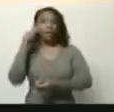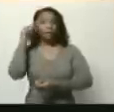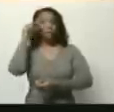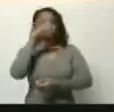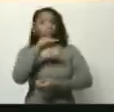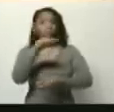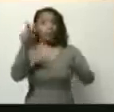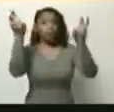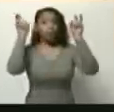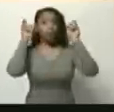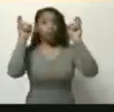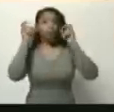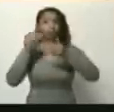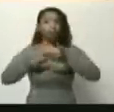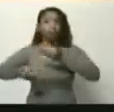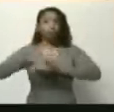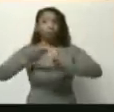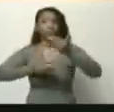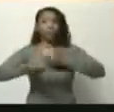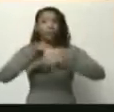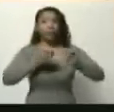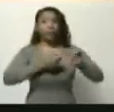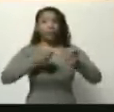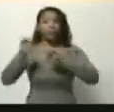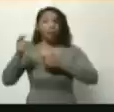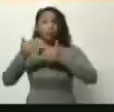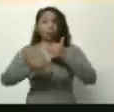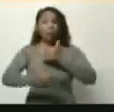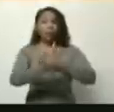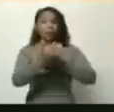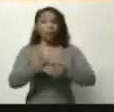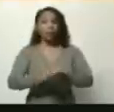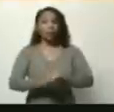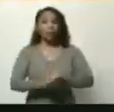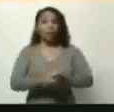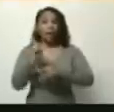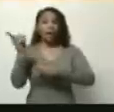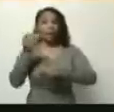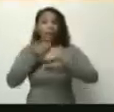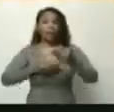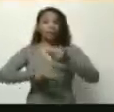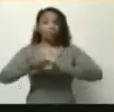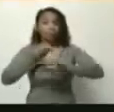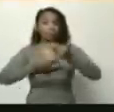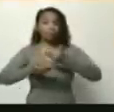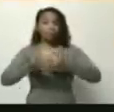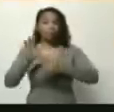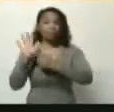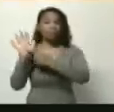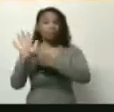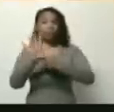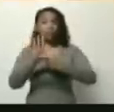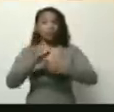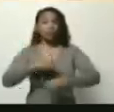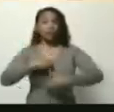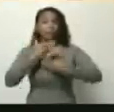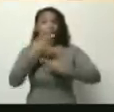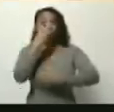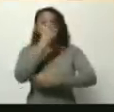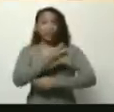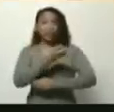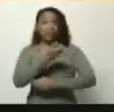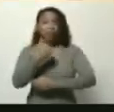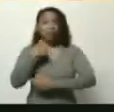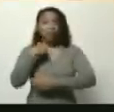de los temas de cooperación que llevamos adelante. Esa relación ejemplar se expresa en la visita que he